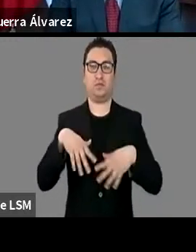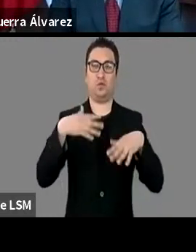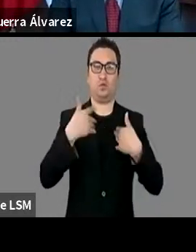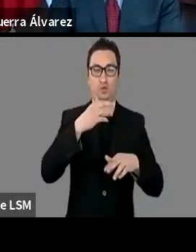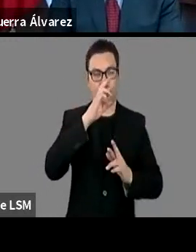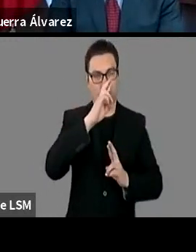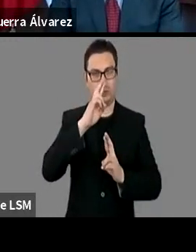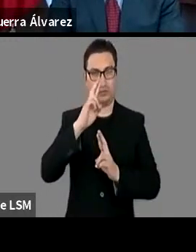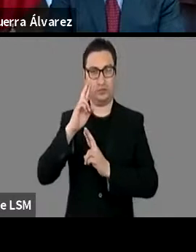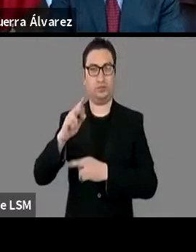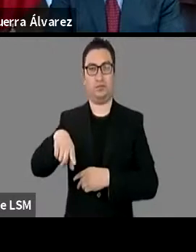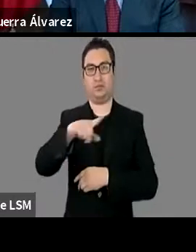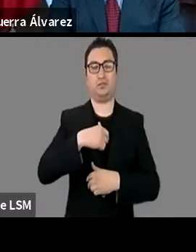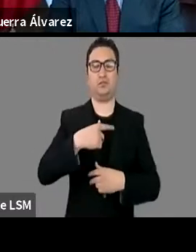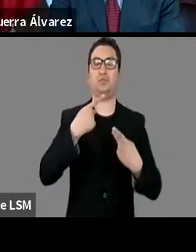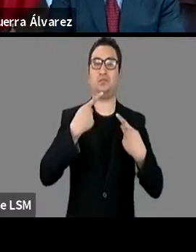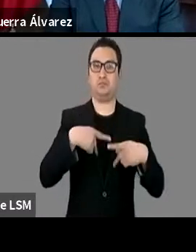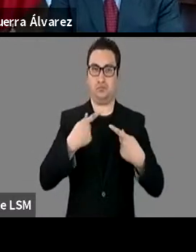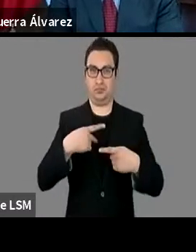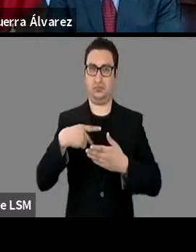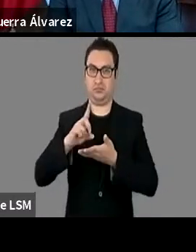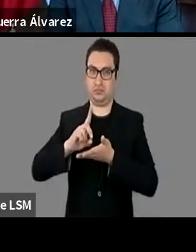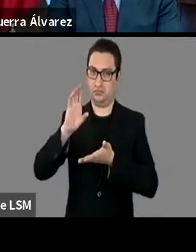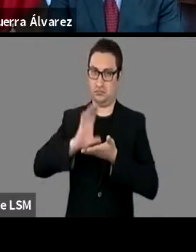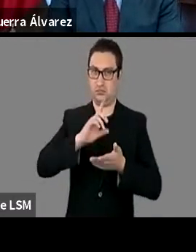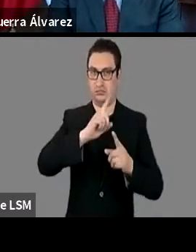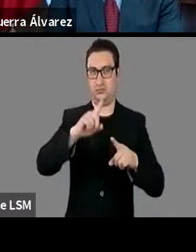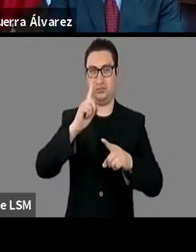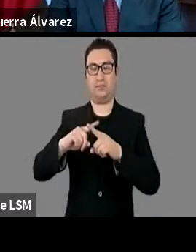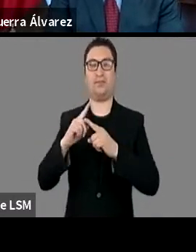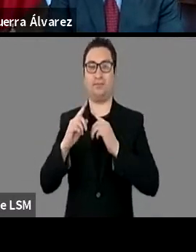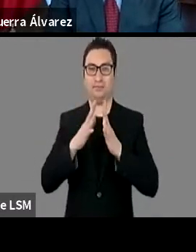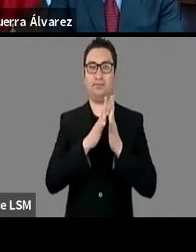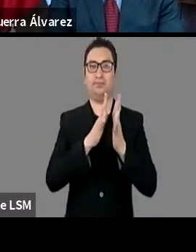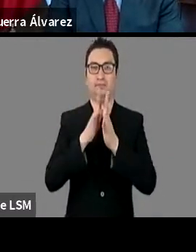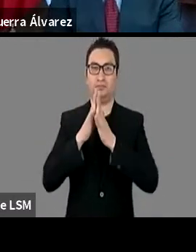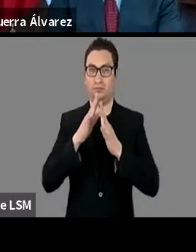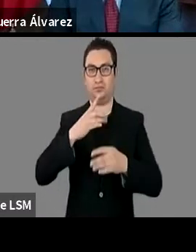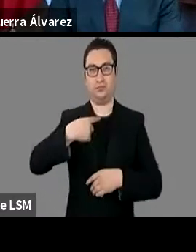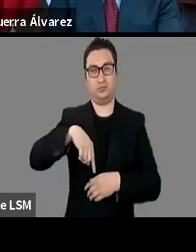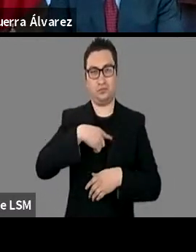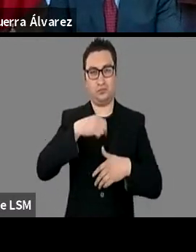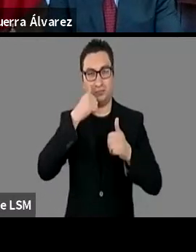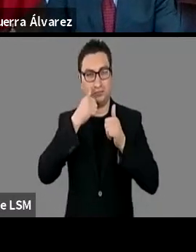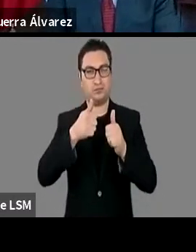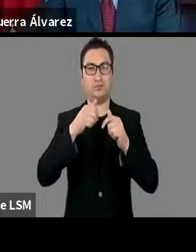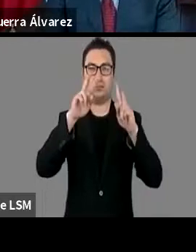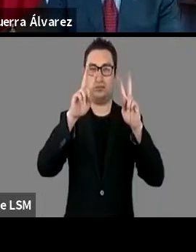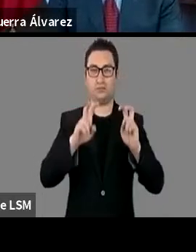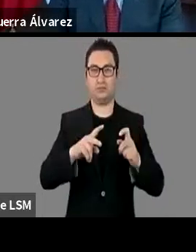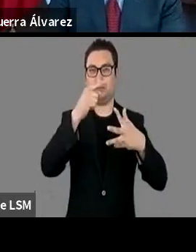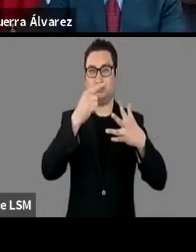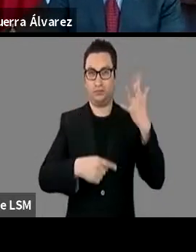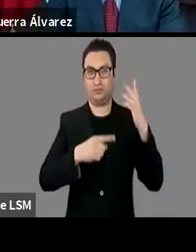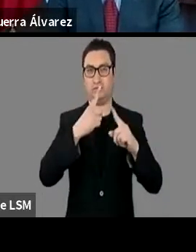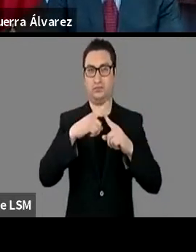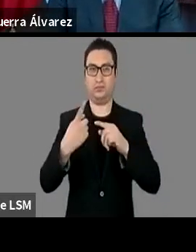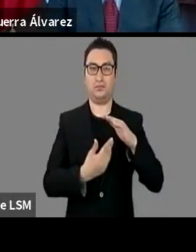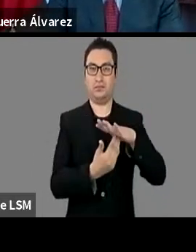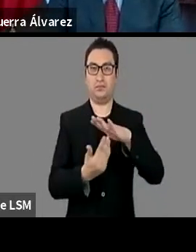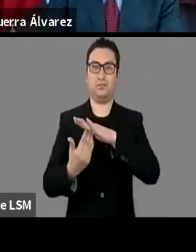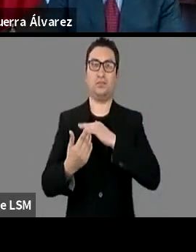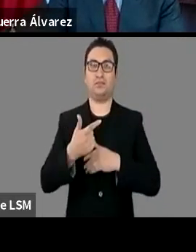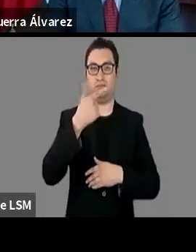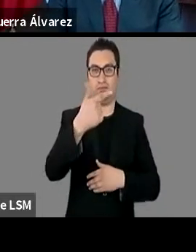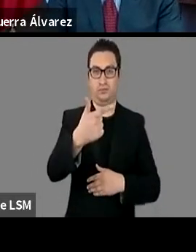atentas a los temas en cada una de las 7 mesas que conformarán este encuentro. Estoy segura que podemos